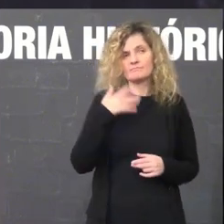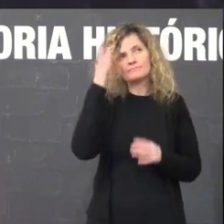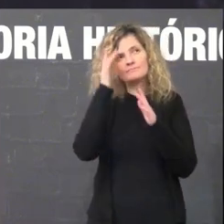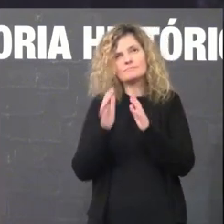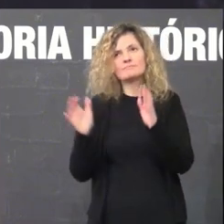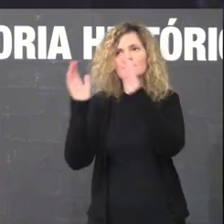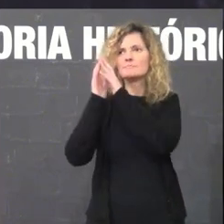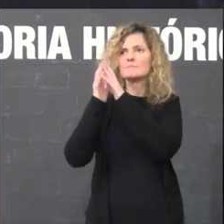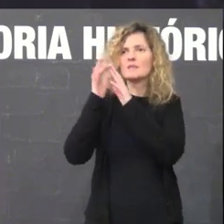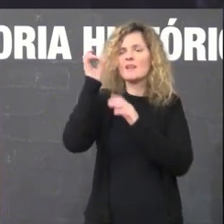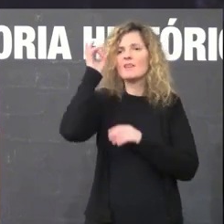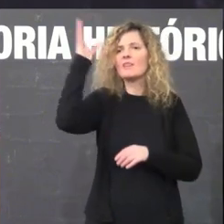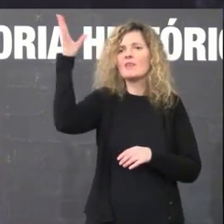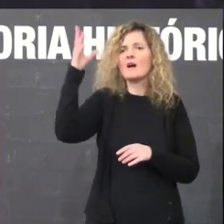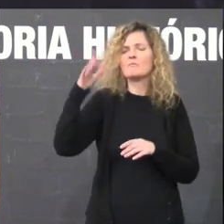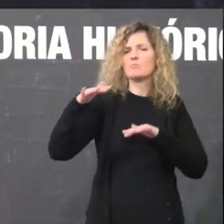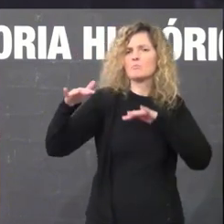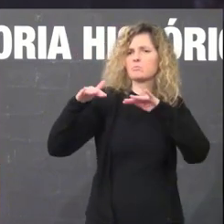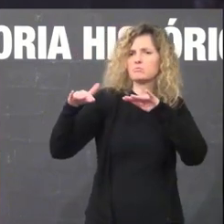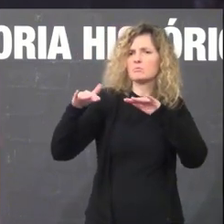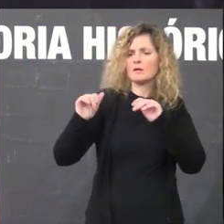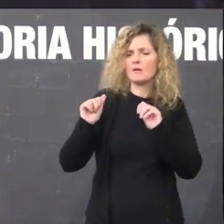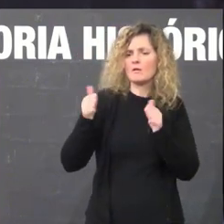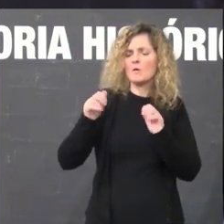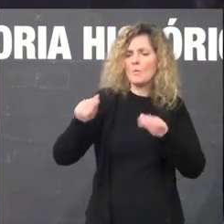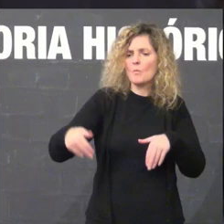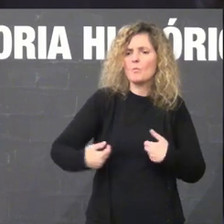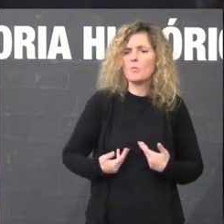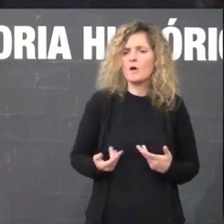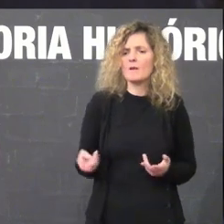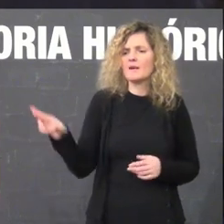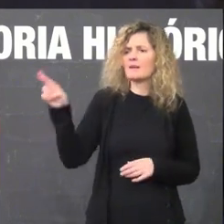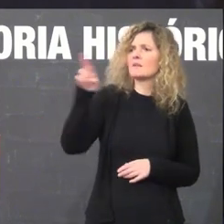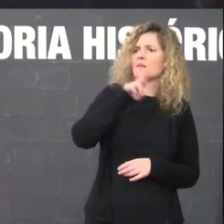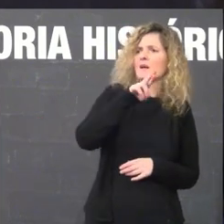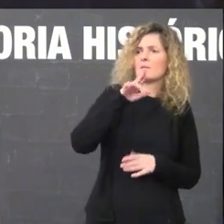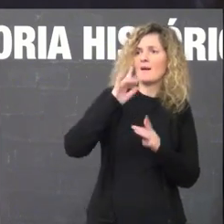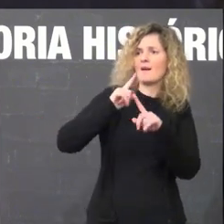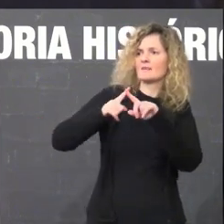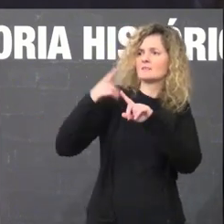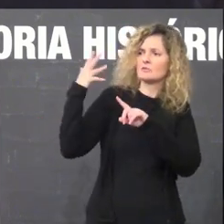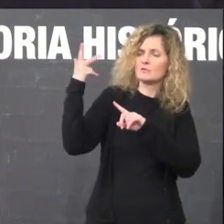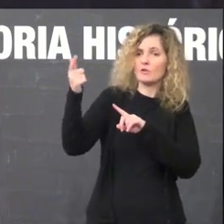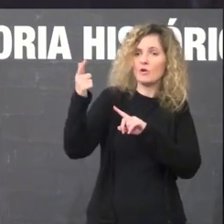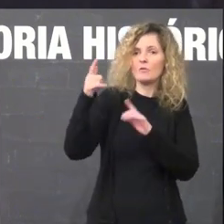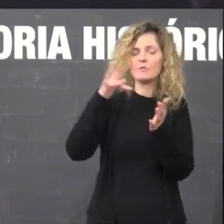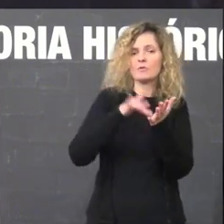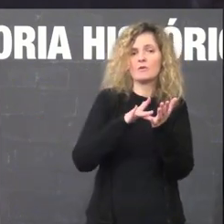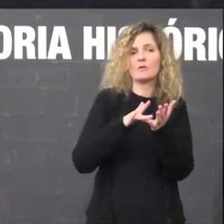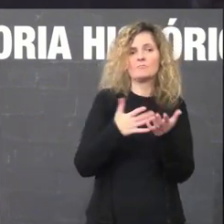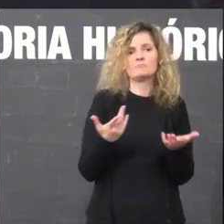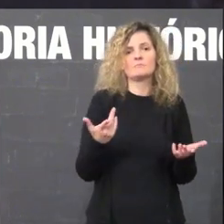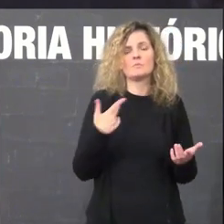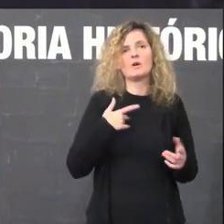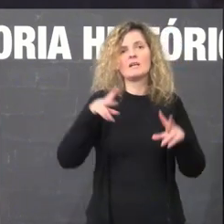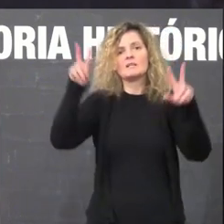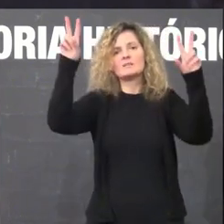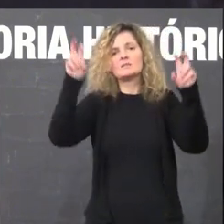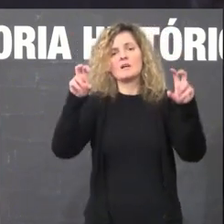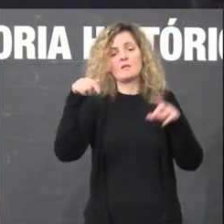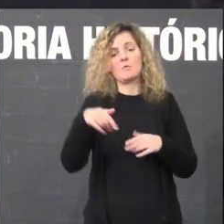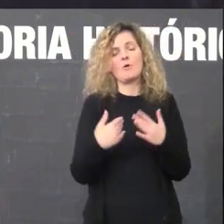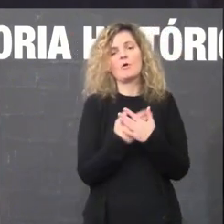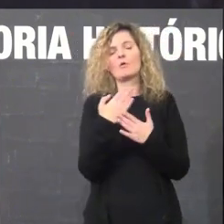imaginarios y las ideas que se activan y que resucitan que se recuperan de ese robo no yendo al título de